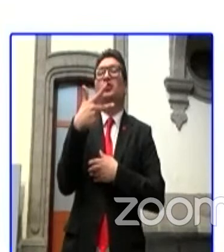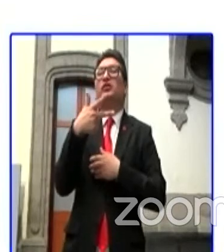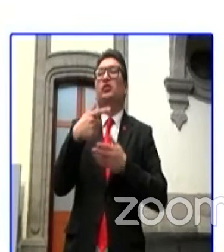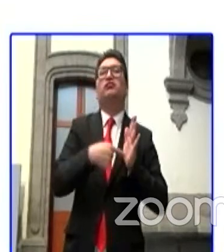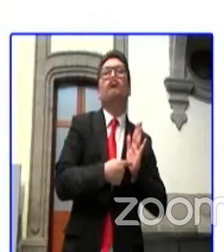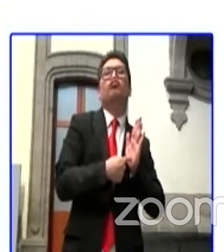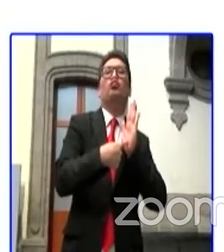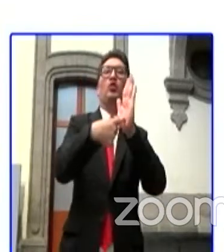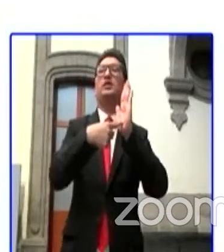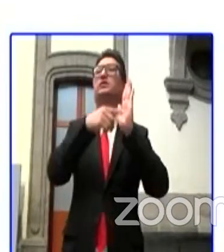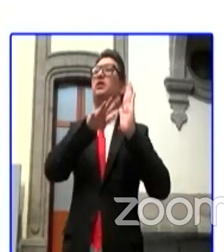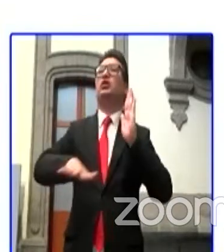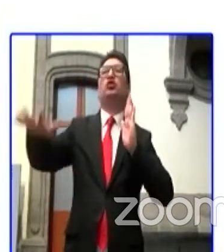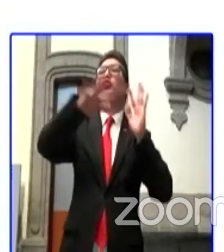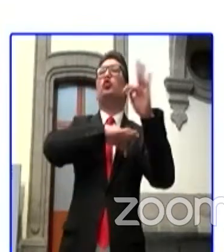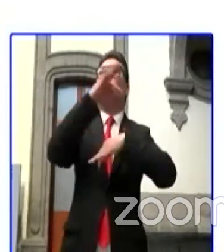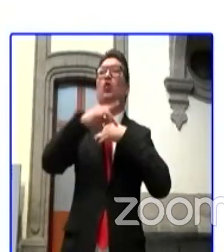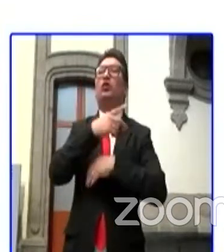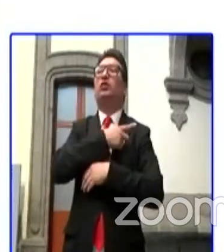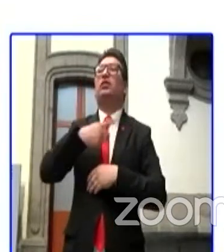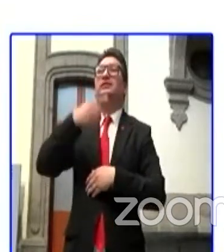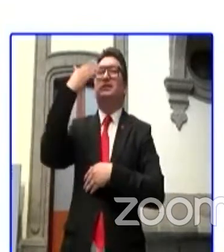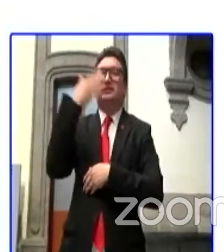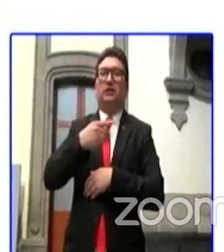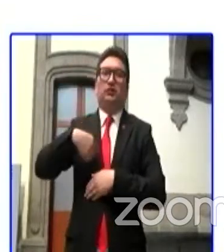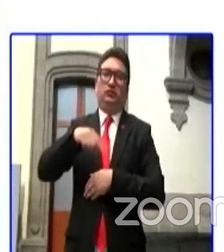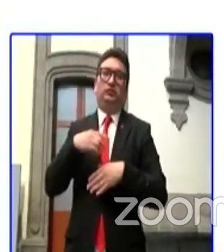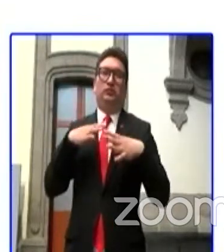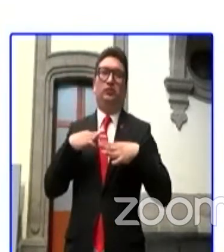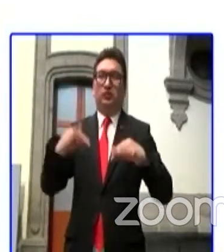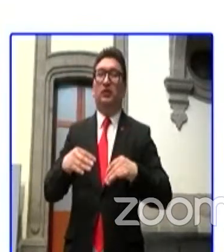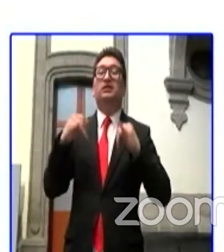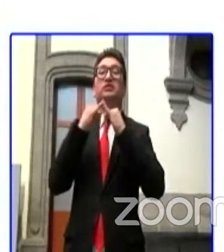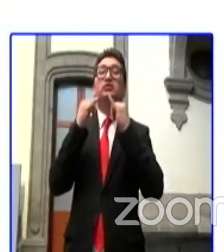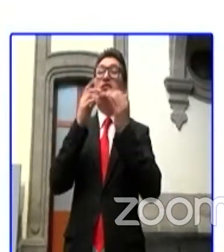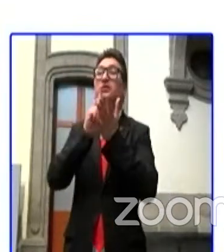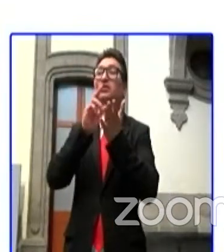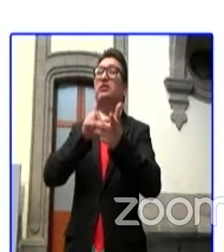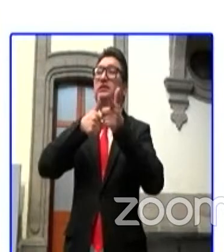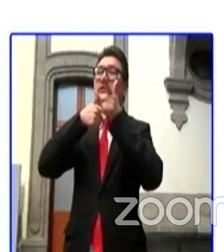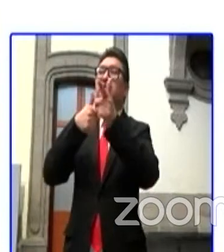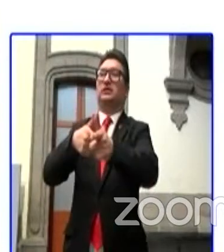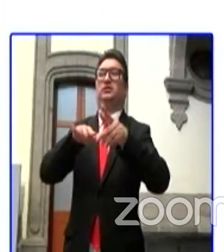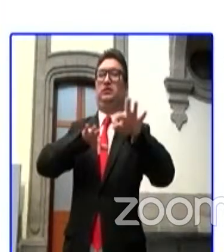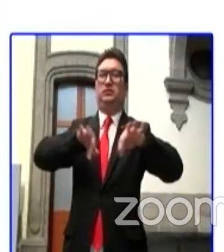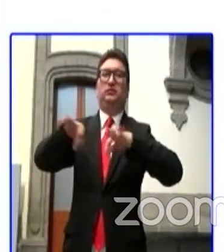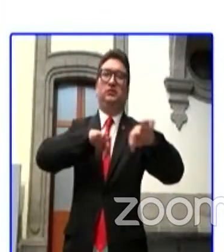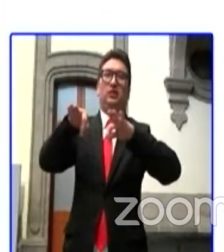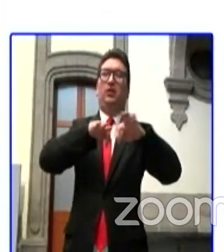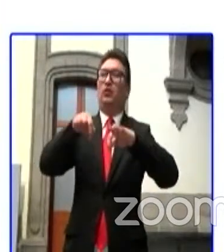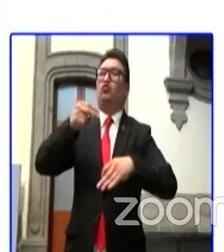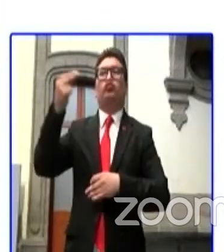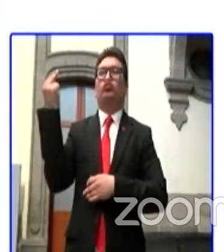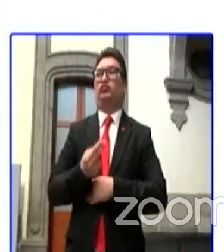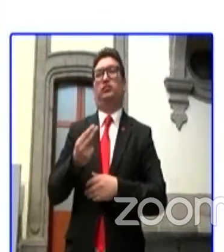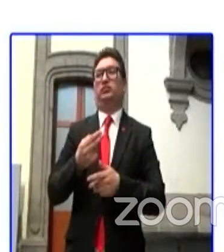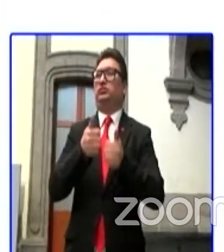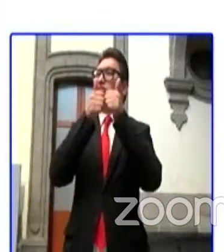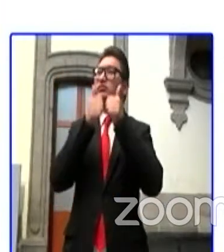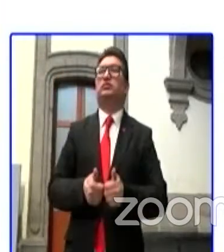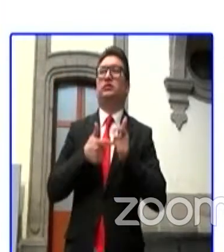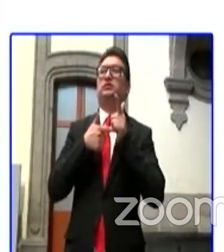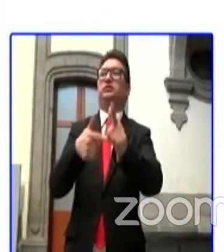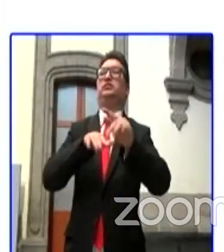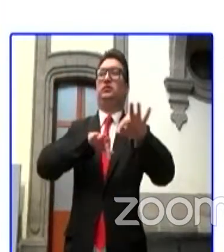mensaje de nuestra pertinencia, de nuestra urgente necesidad de permanecer. Ese es nuestro